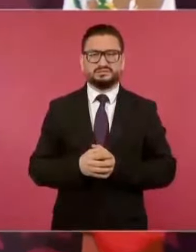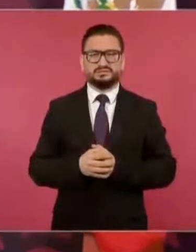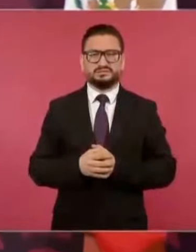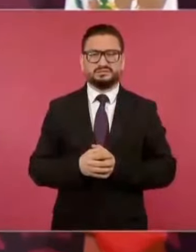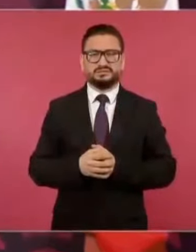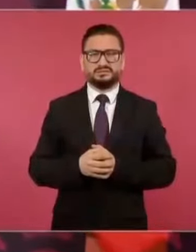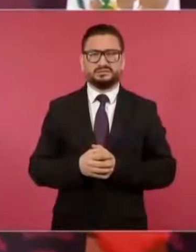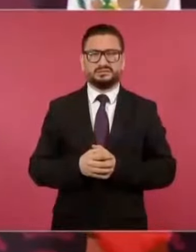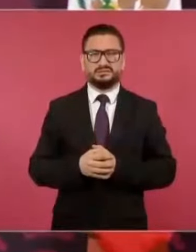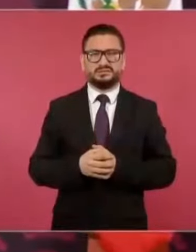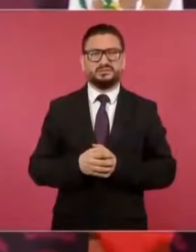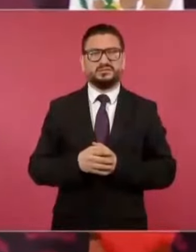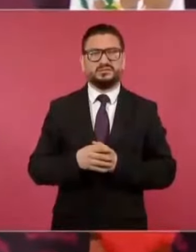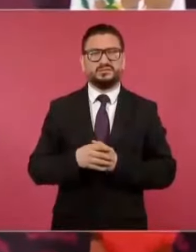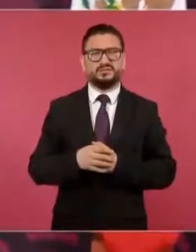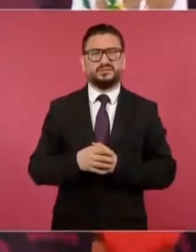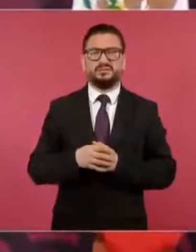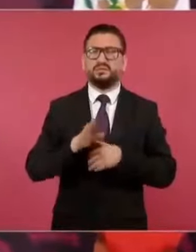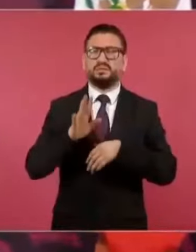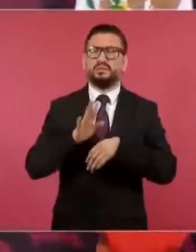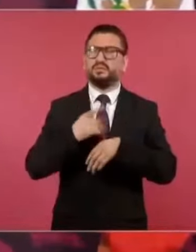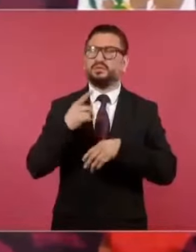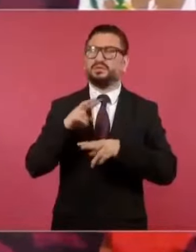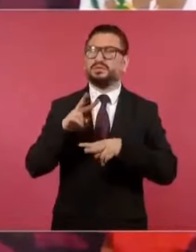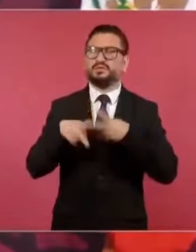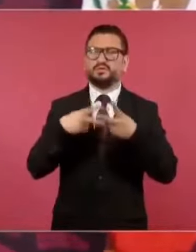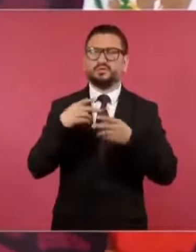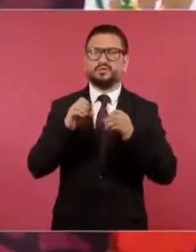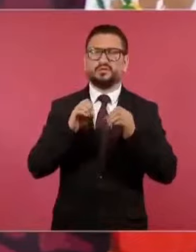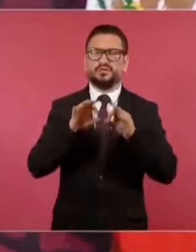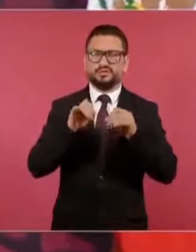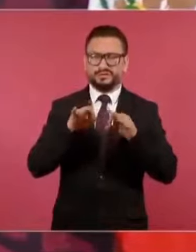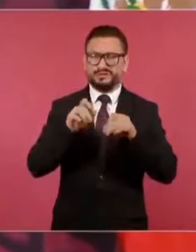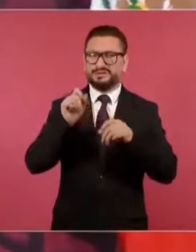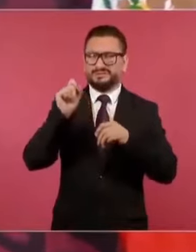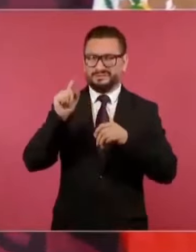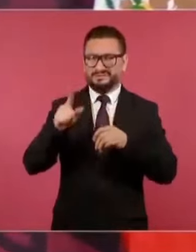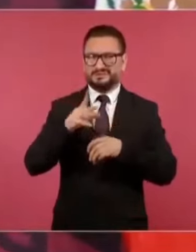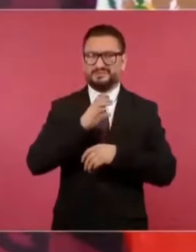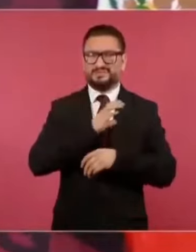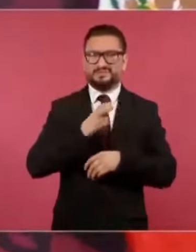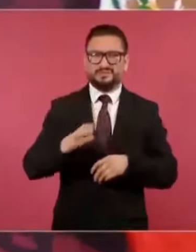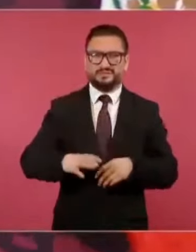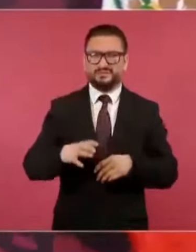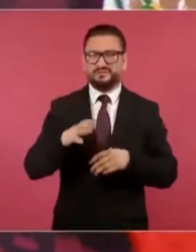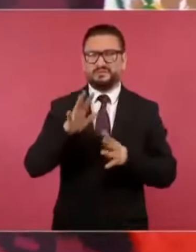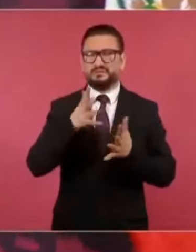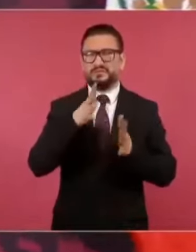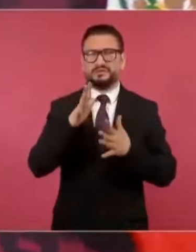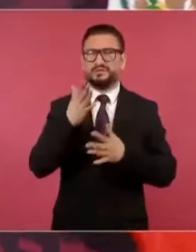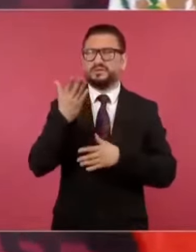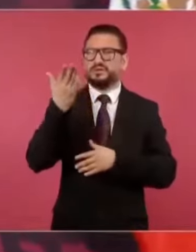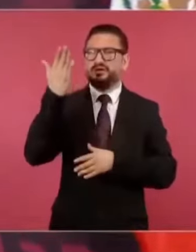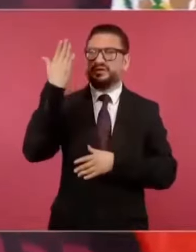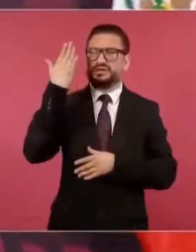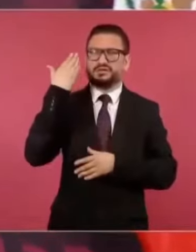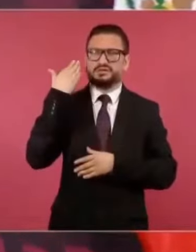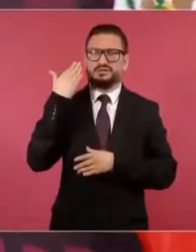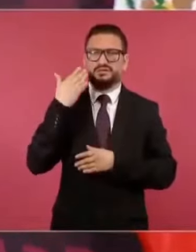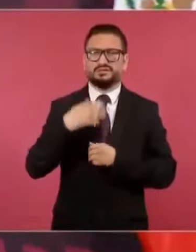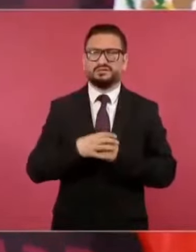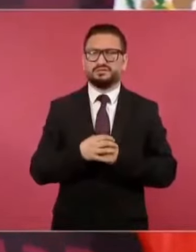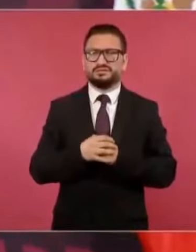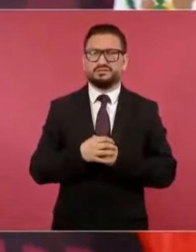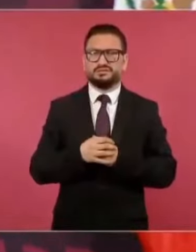fue a la oficina nuestra de campaña, no sé si como en el